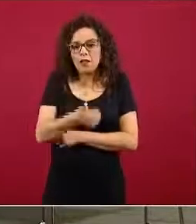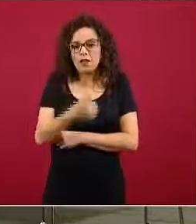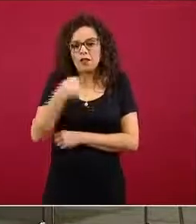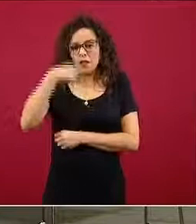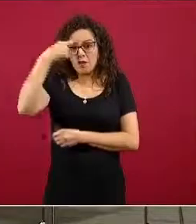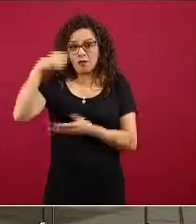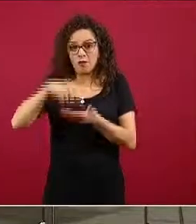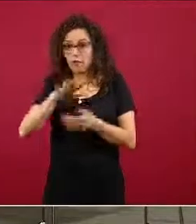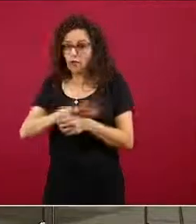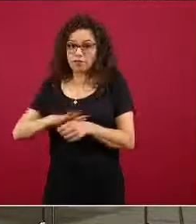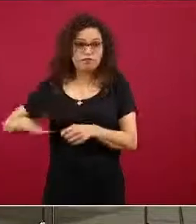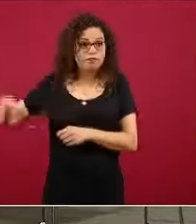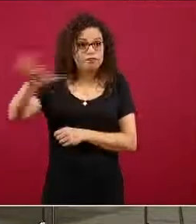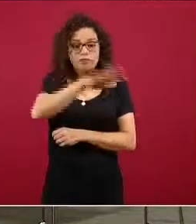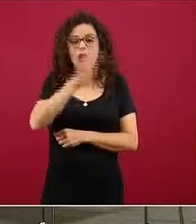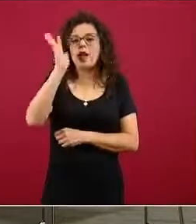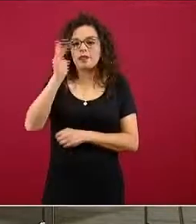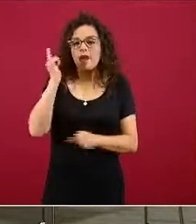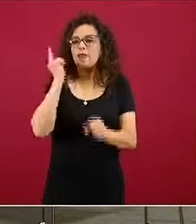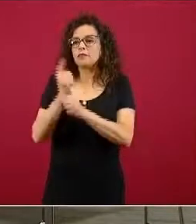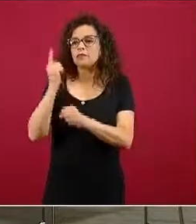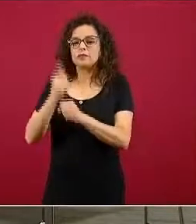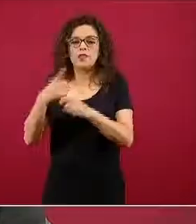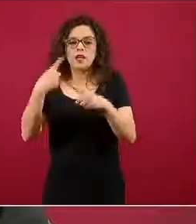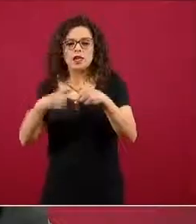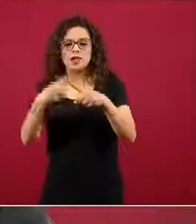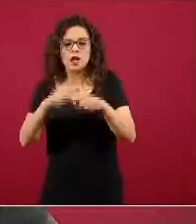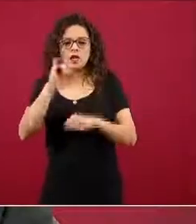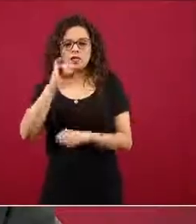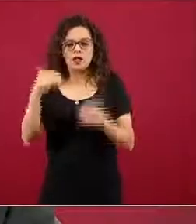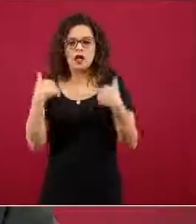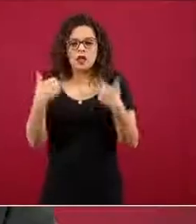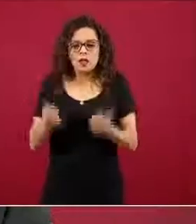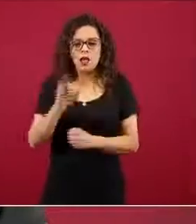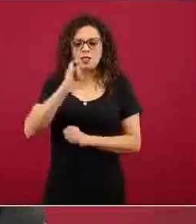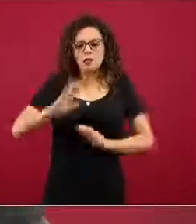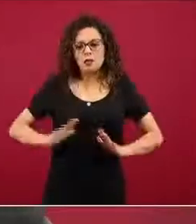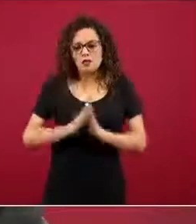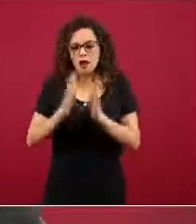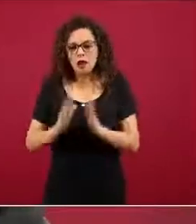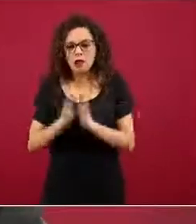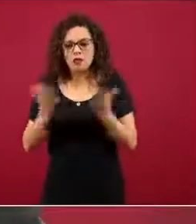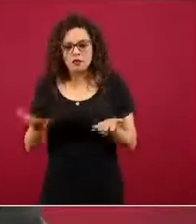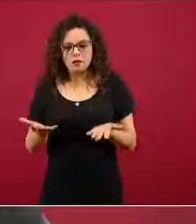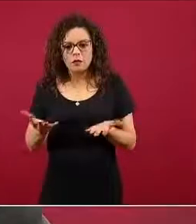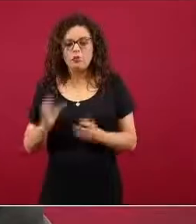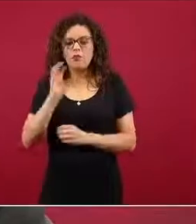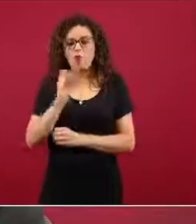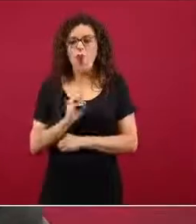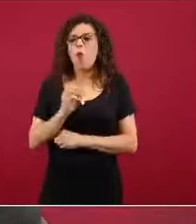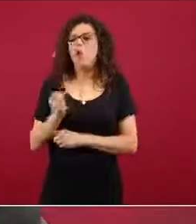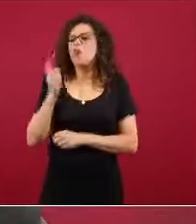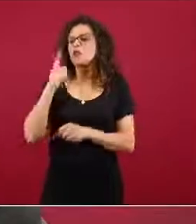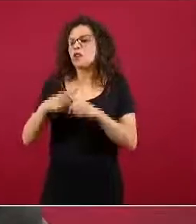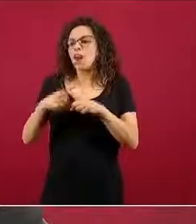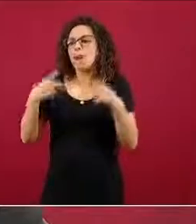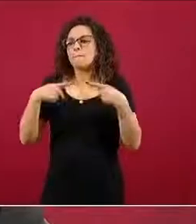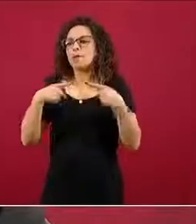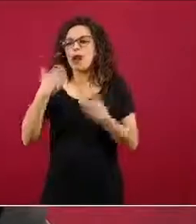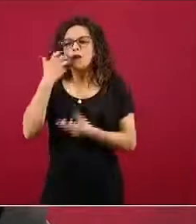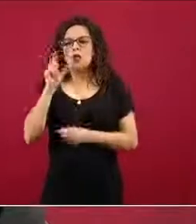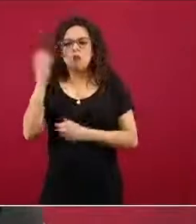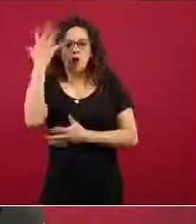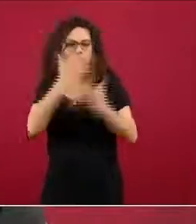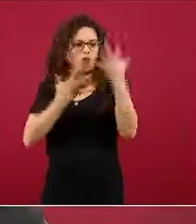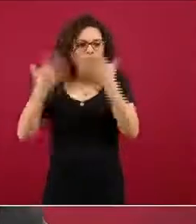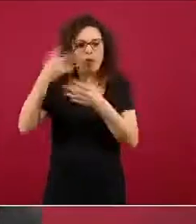sociedad ya identificará quién está participando, entendiendo y quién está introduciendo ruido, confusión con otro tipo de